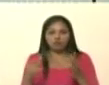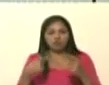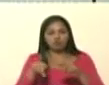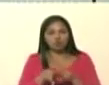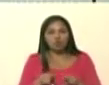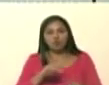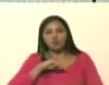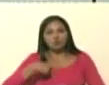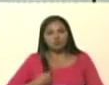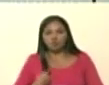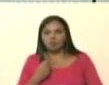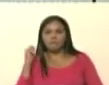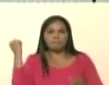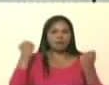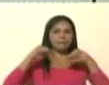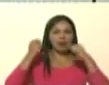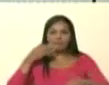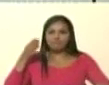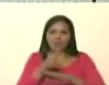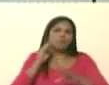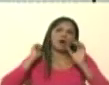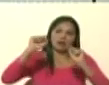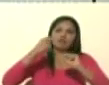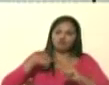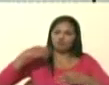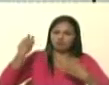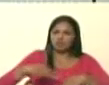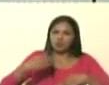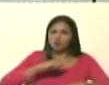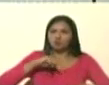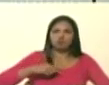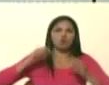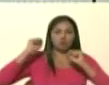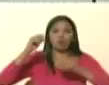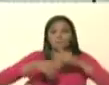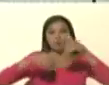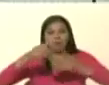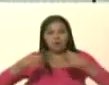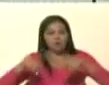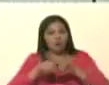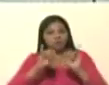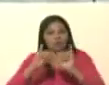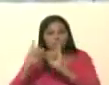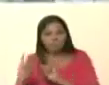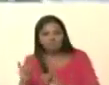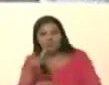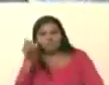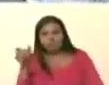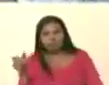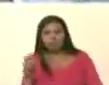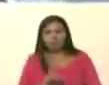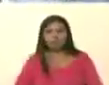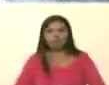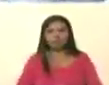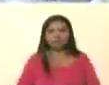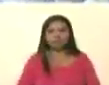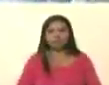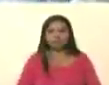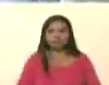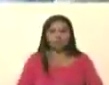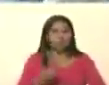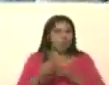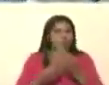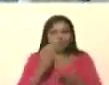e iremos a ganar y estoy seguro que ganaremos con votos de ciudadanos con votos de ciudadana como